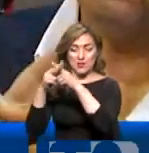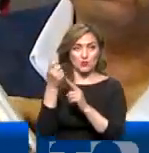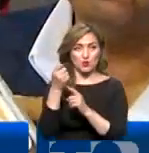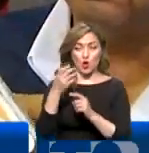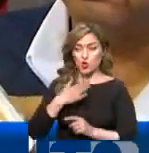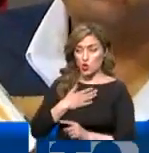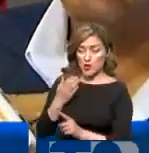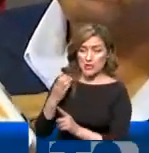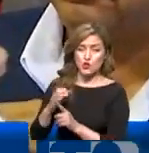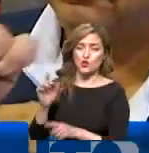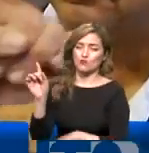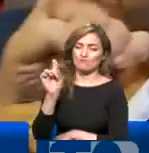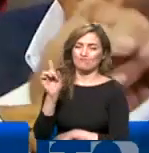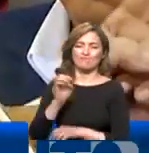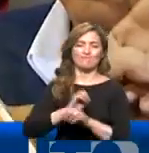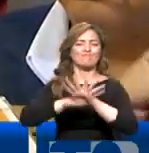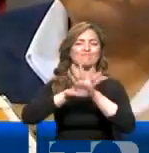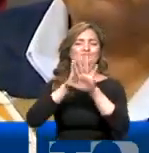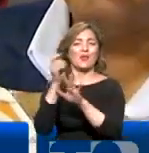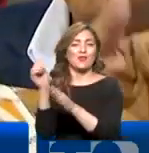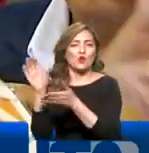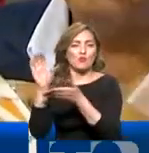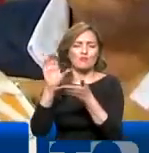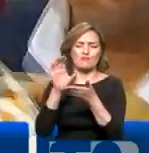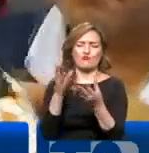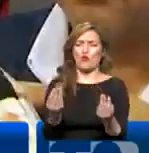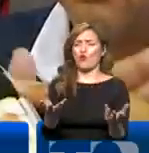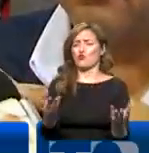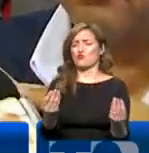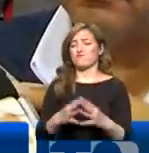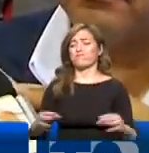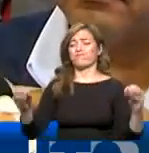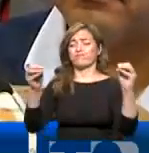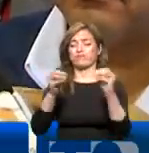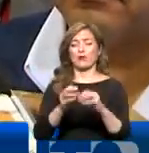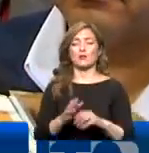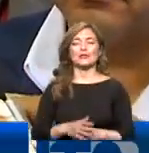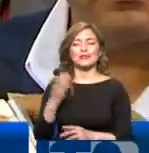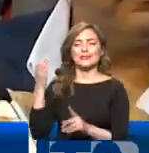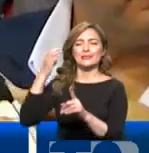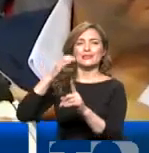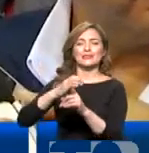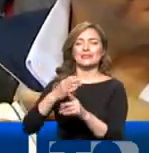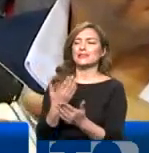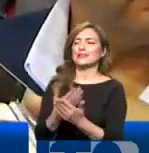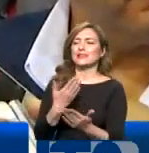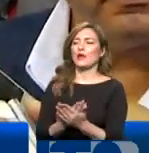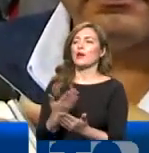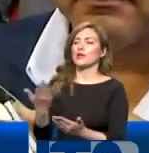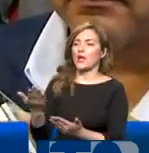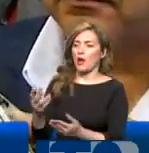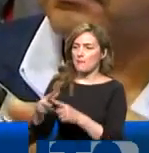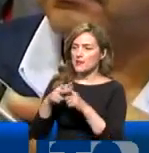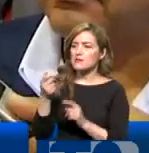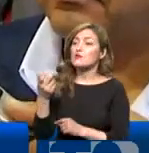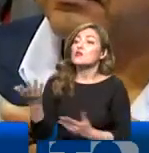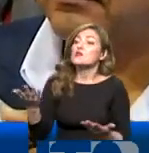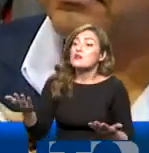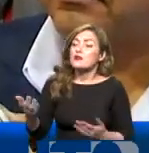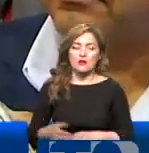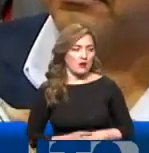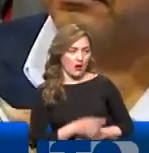ser claro, por la cantidad de dinero que da, que es mucha. Mi crítica está, ¿a cambio de qué? Porque debería hacerse